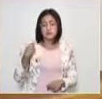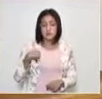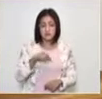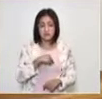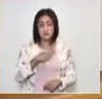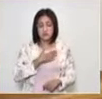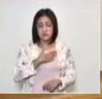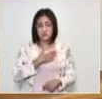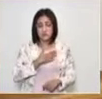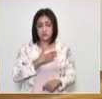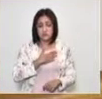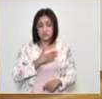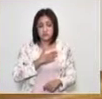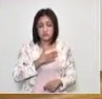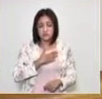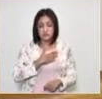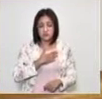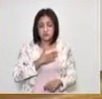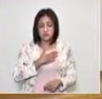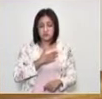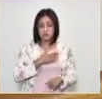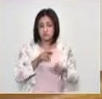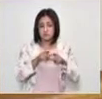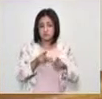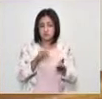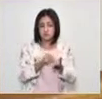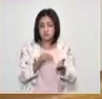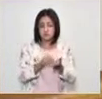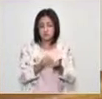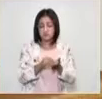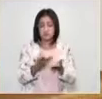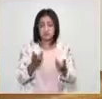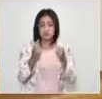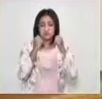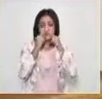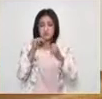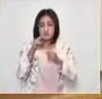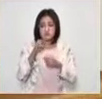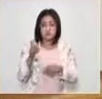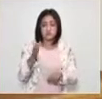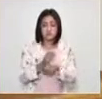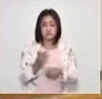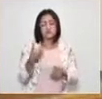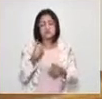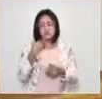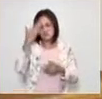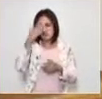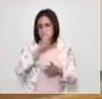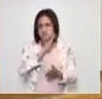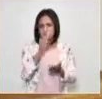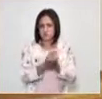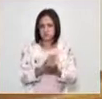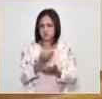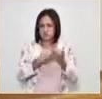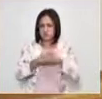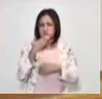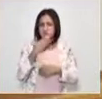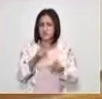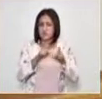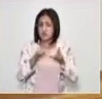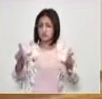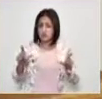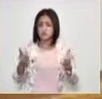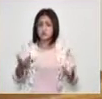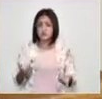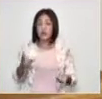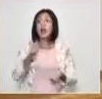soy uno de ellos que tiene serias dudas, sobre la imparcialidad del INE en este proceso, en su manejo